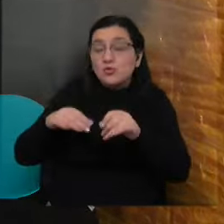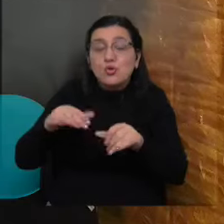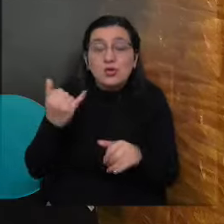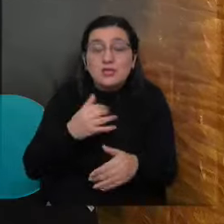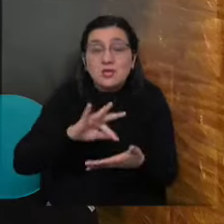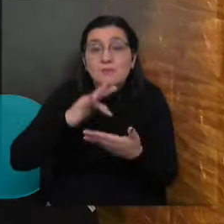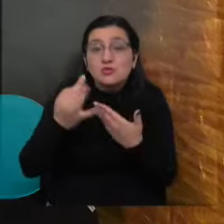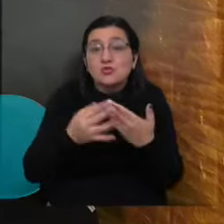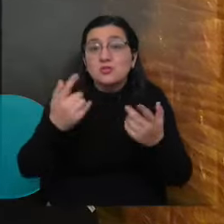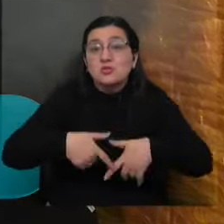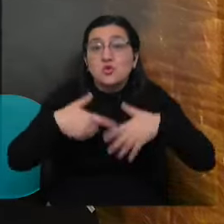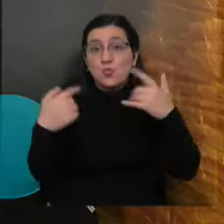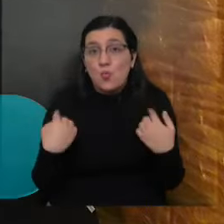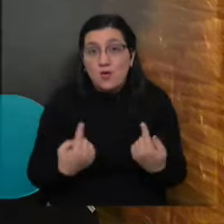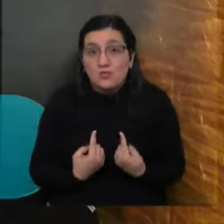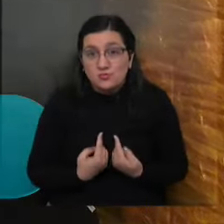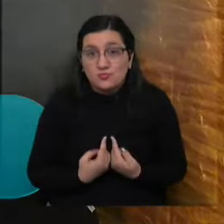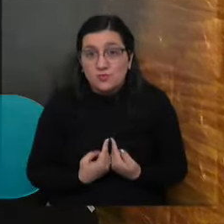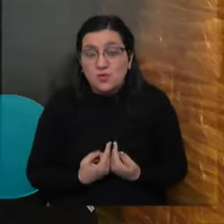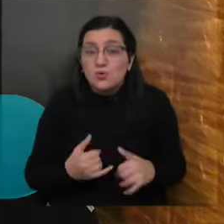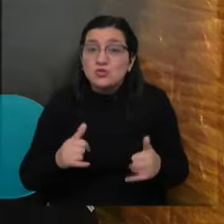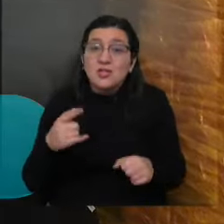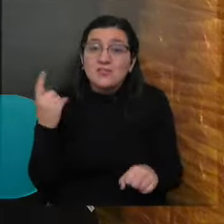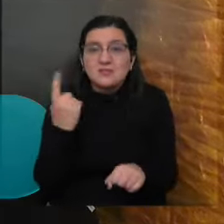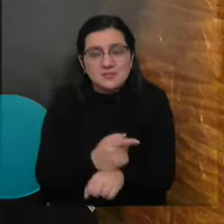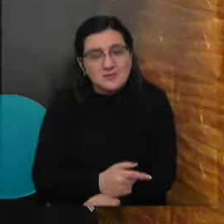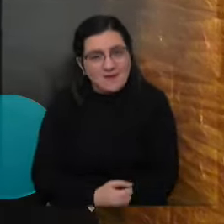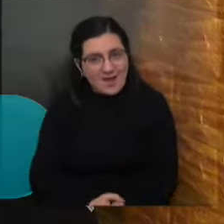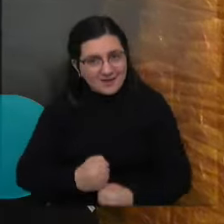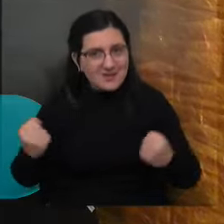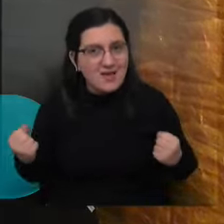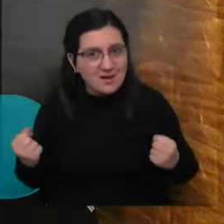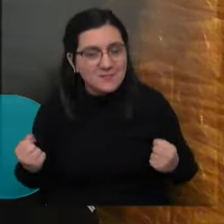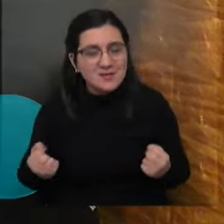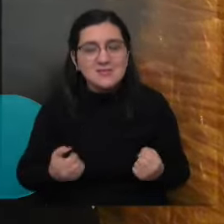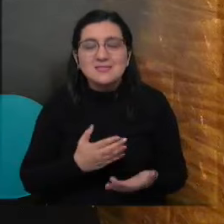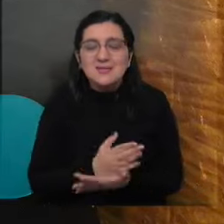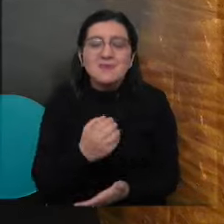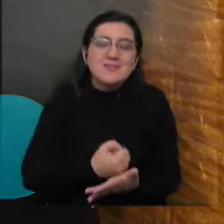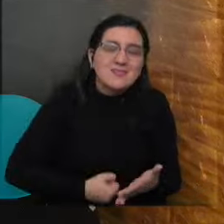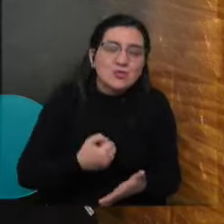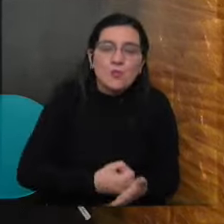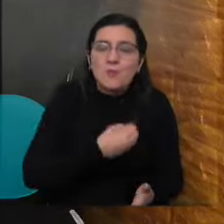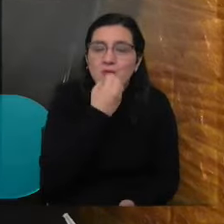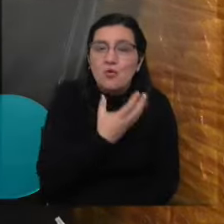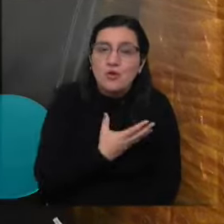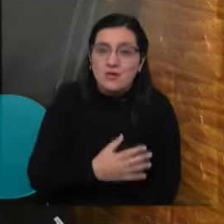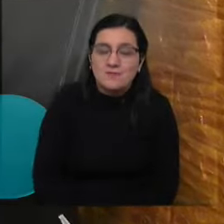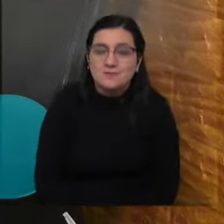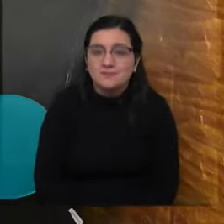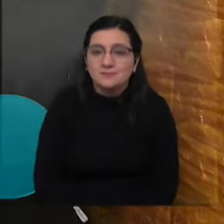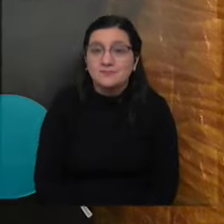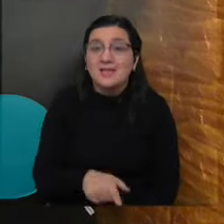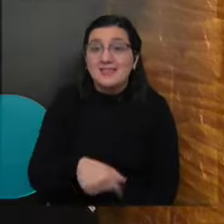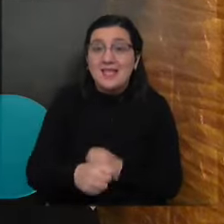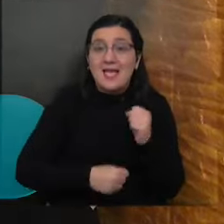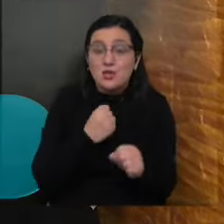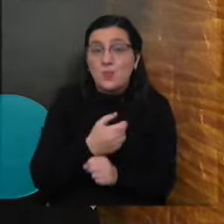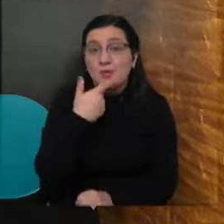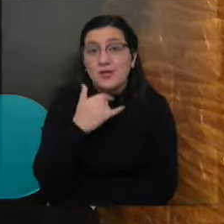de de hacer shows nuestros una vez que decidí mandarme tratamos siempre de ir mejorando y en eso bueno este año por ejemplo